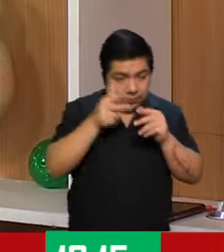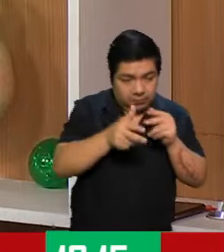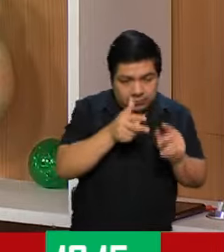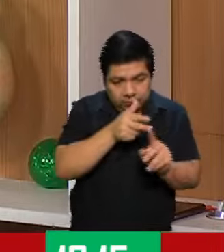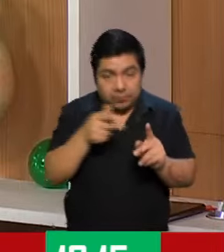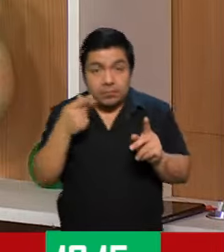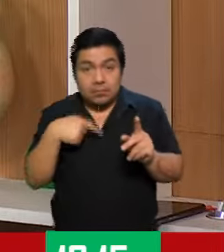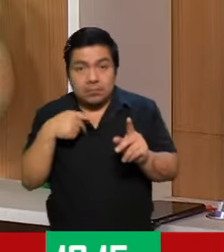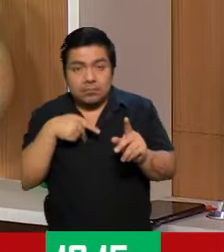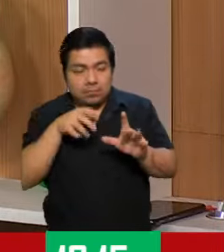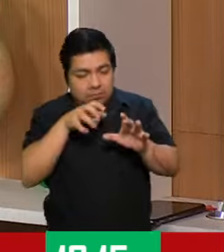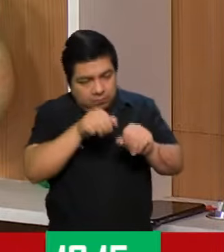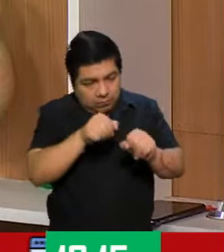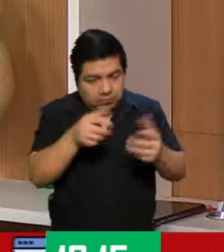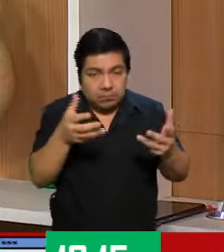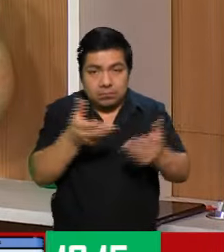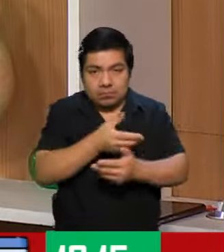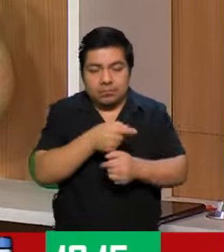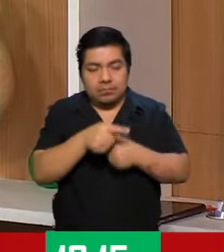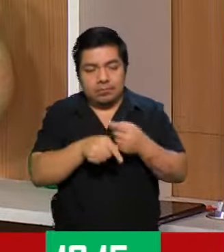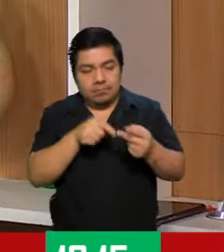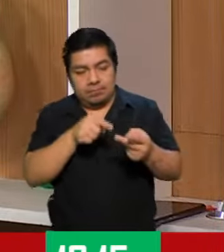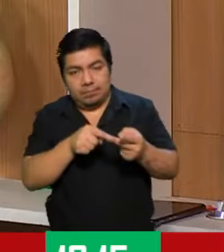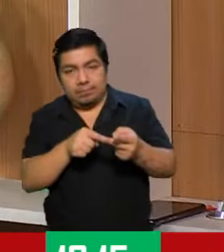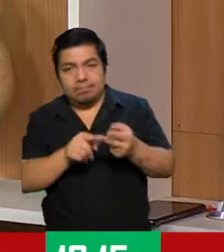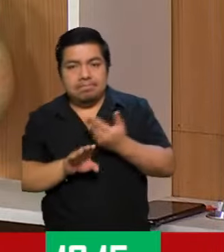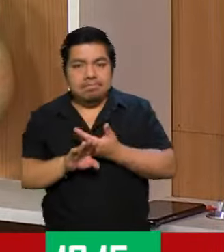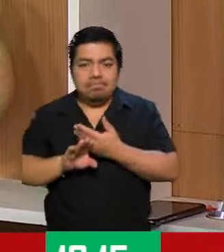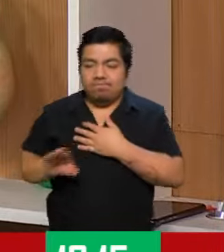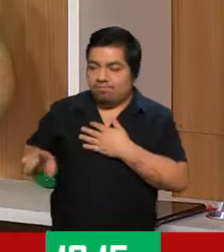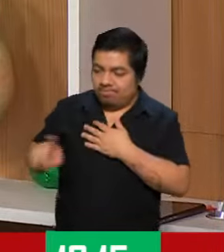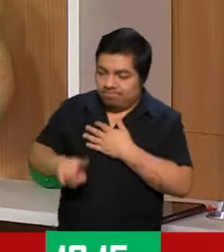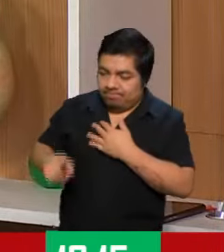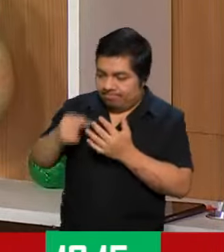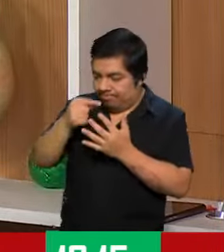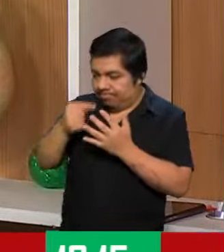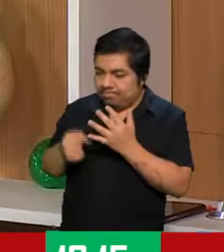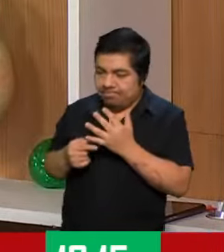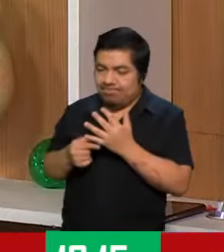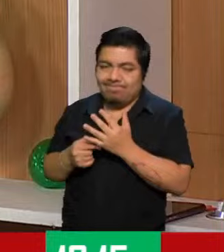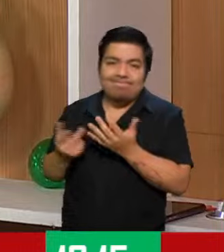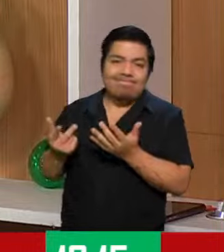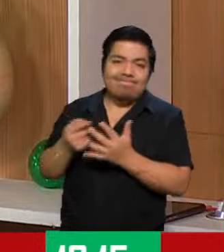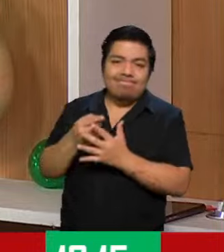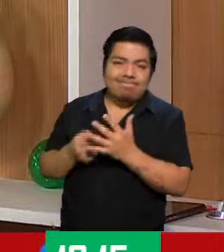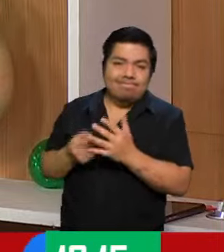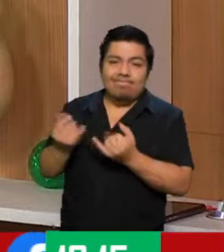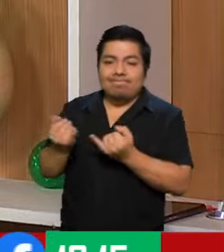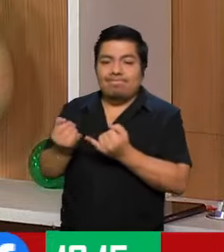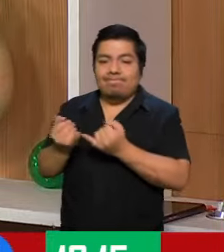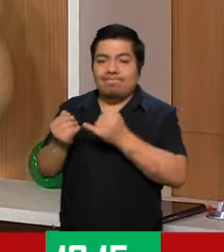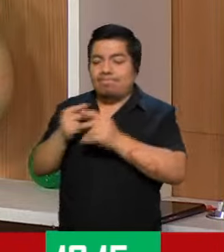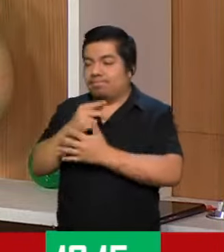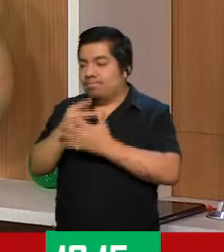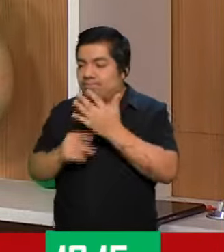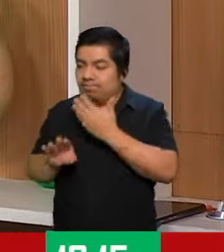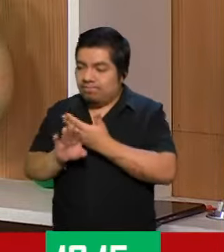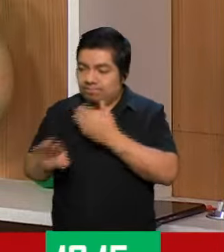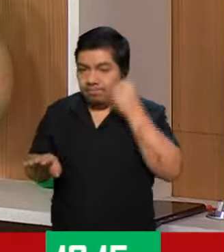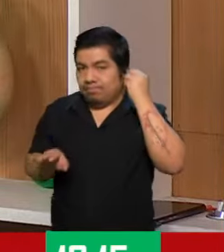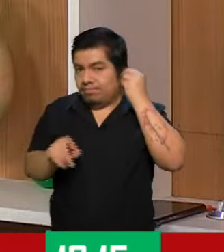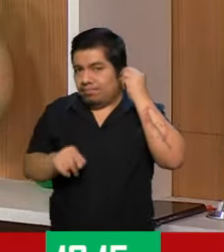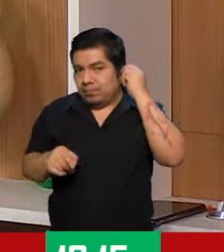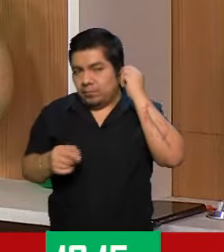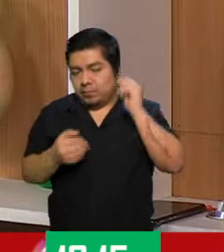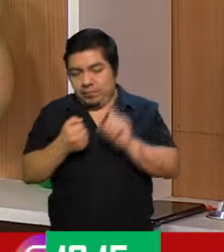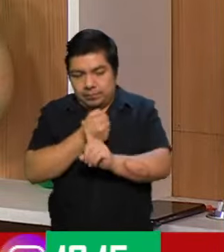de personas generadoras de violencia. Vamos a rechazar desde todos los ámbitos discursivo y en programas de prevención la violencia. Y ahí